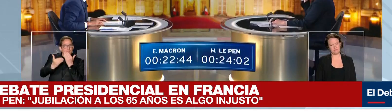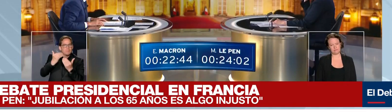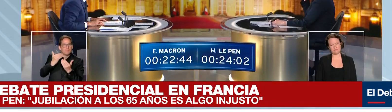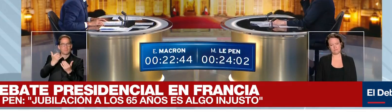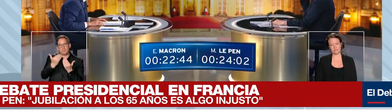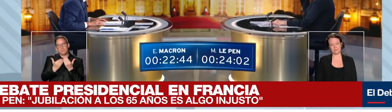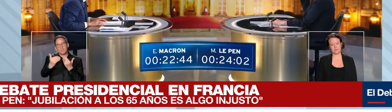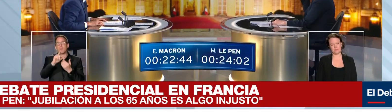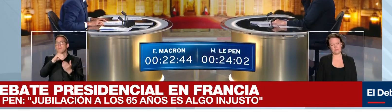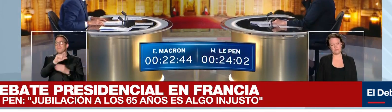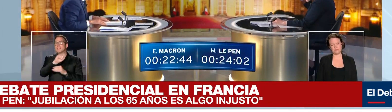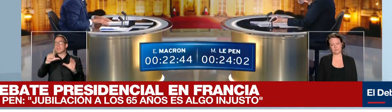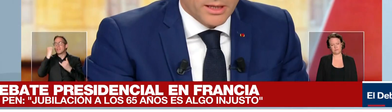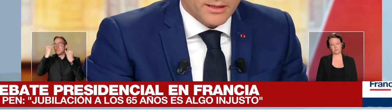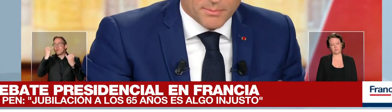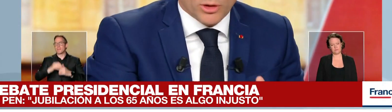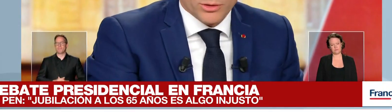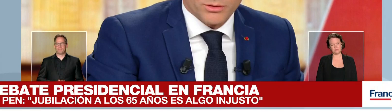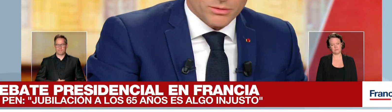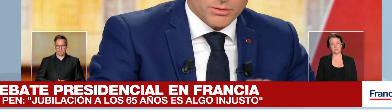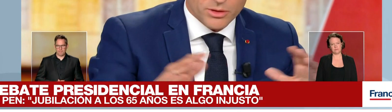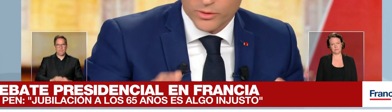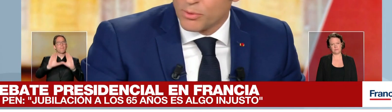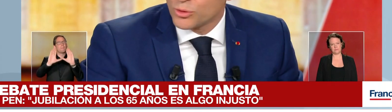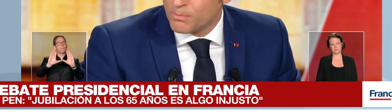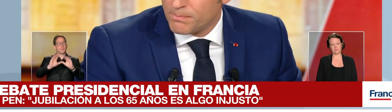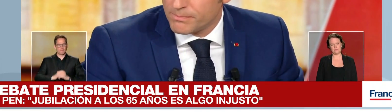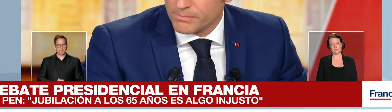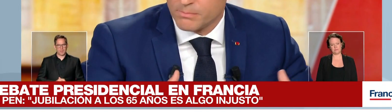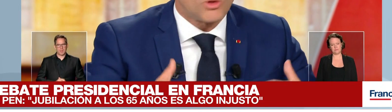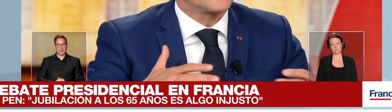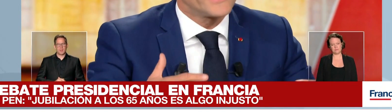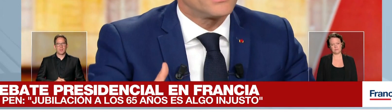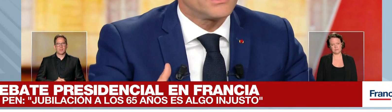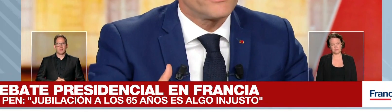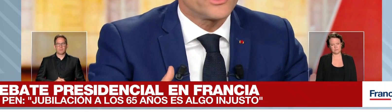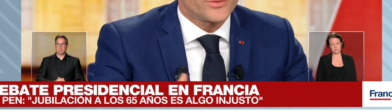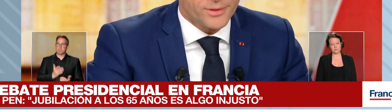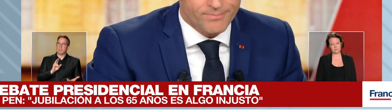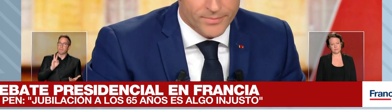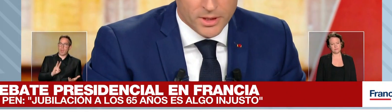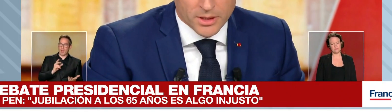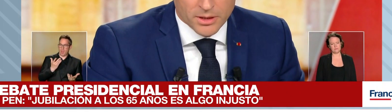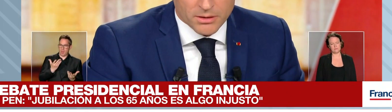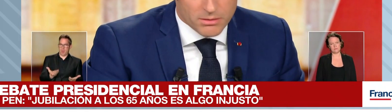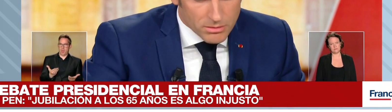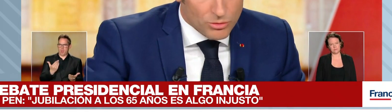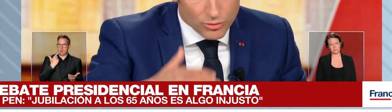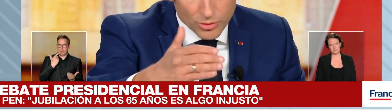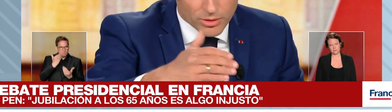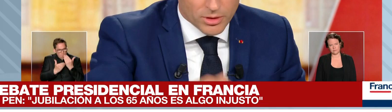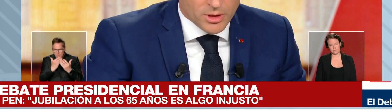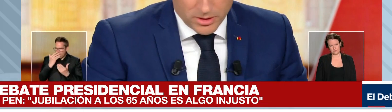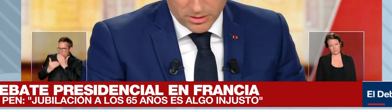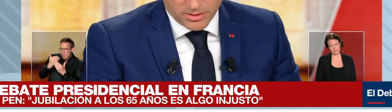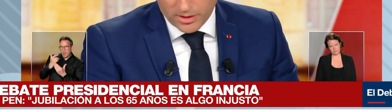de un eventual segundo quinquenio? Sí. Tenemos mucho progreso que